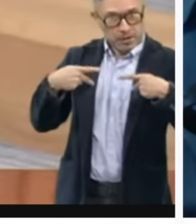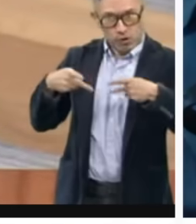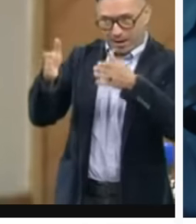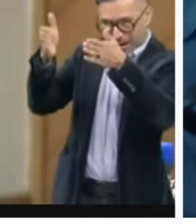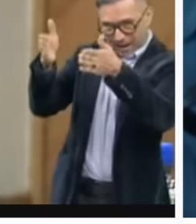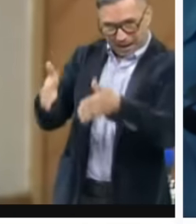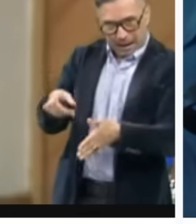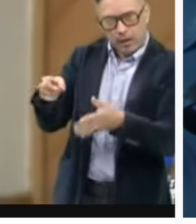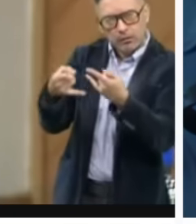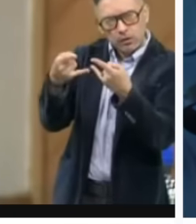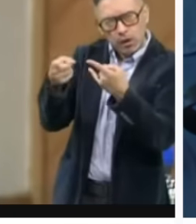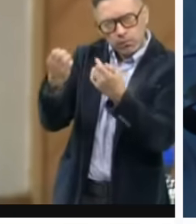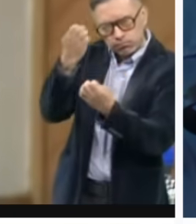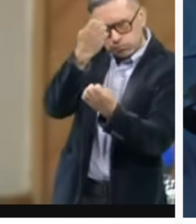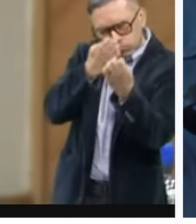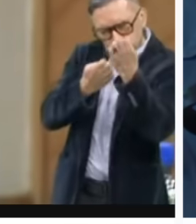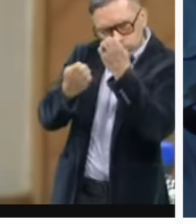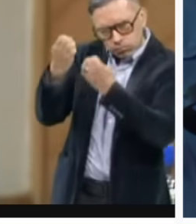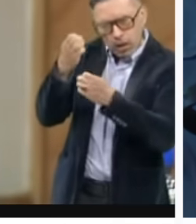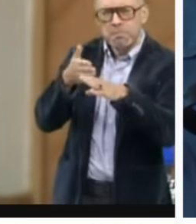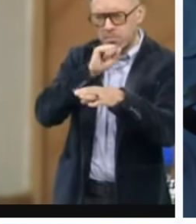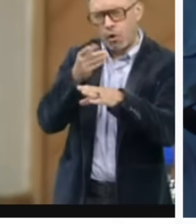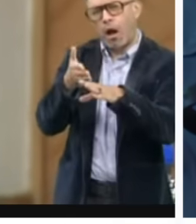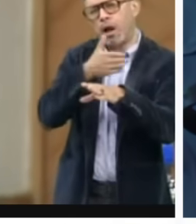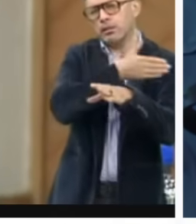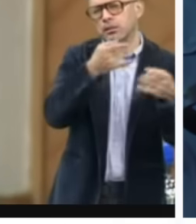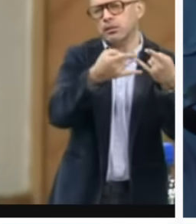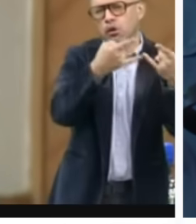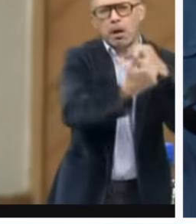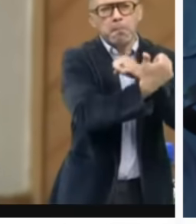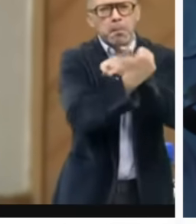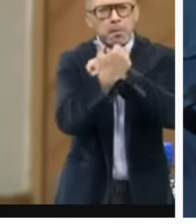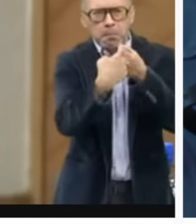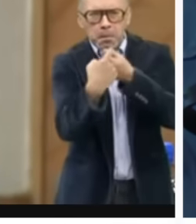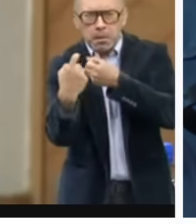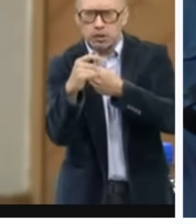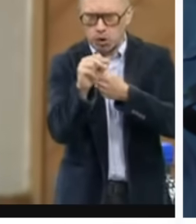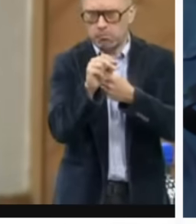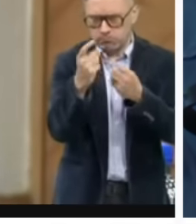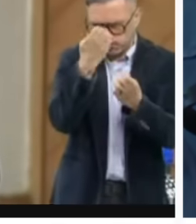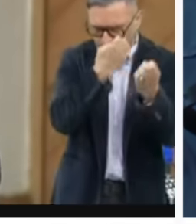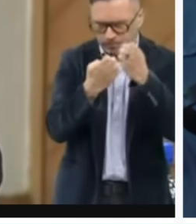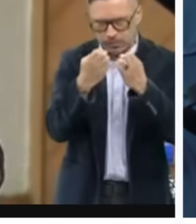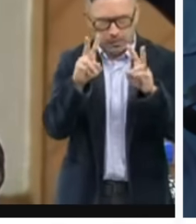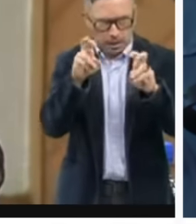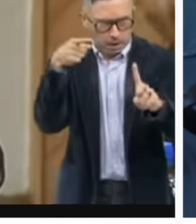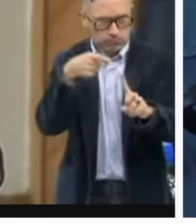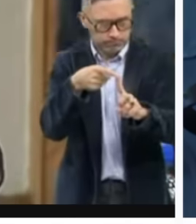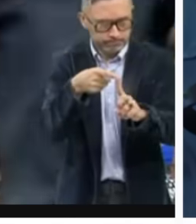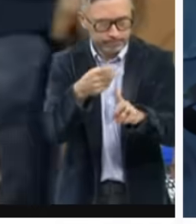este, en otros que se le han presentado. Ese es el sentido, y sí le pido a las consejeras, a los